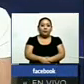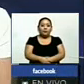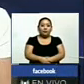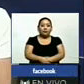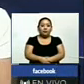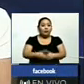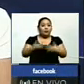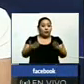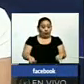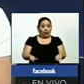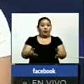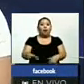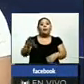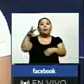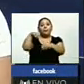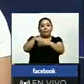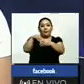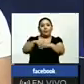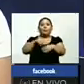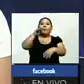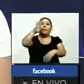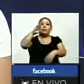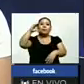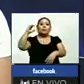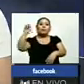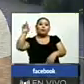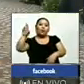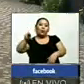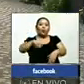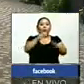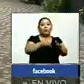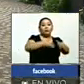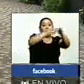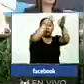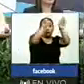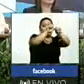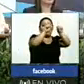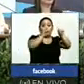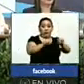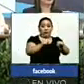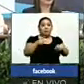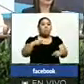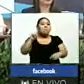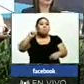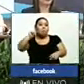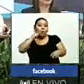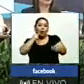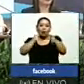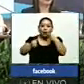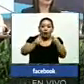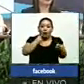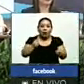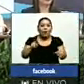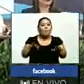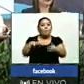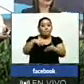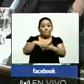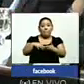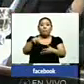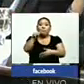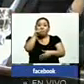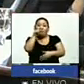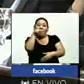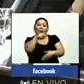Y el Banco Central de Reserva y la Superintendencia del Sistema Financiero realizan el primer diálogo público y privado. Se busca que